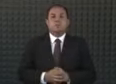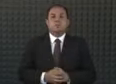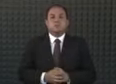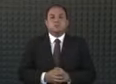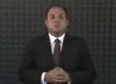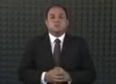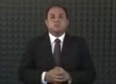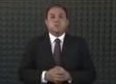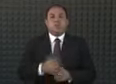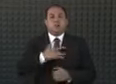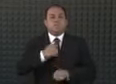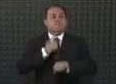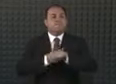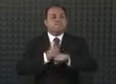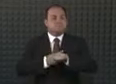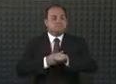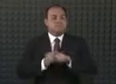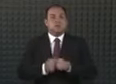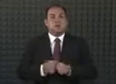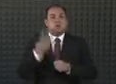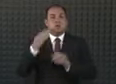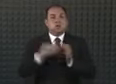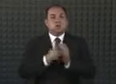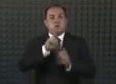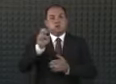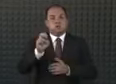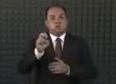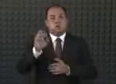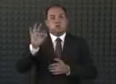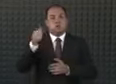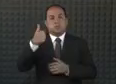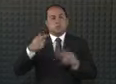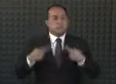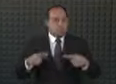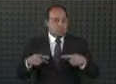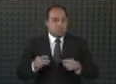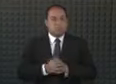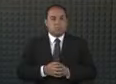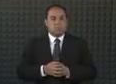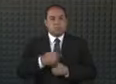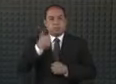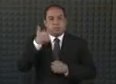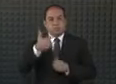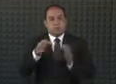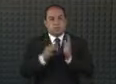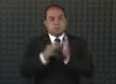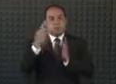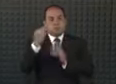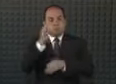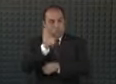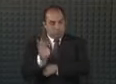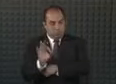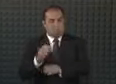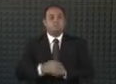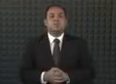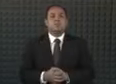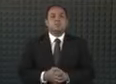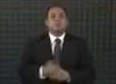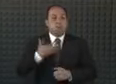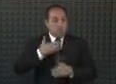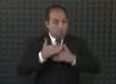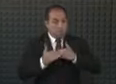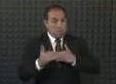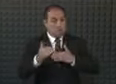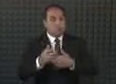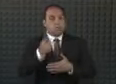e hipertensión arterial 4,246 personas, 7,9%. Estamos avanzando